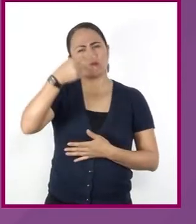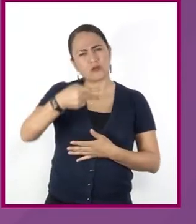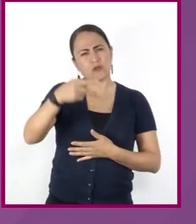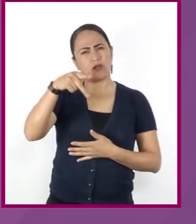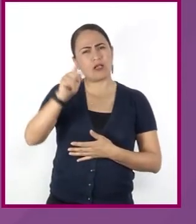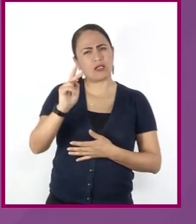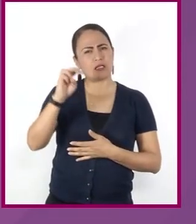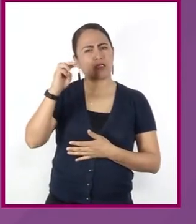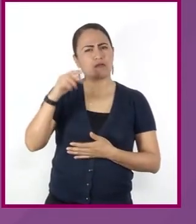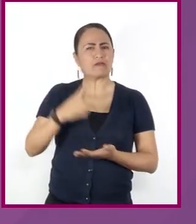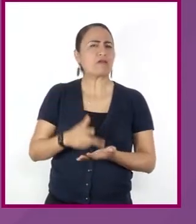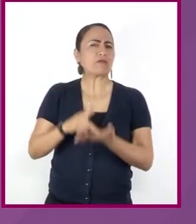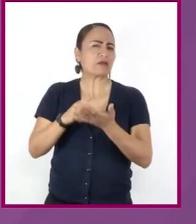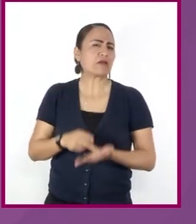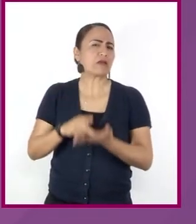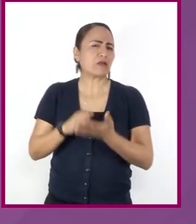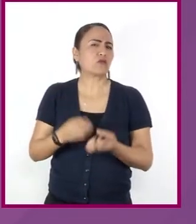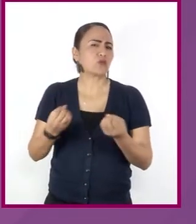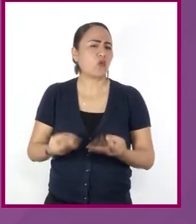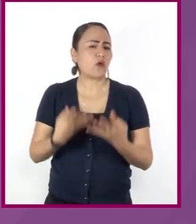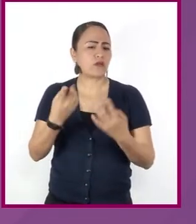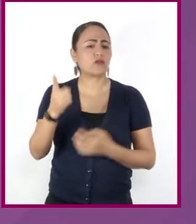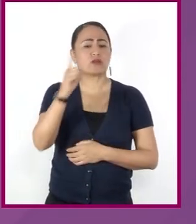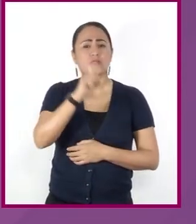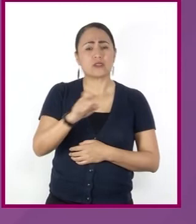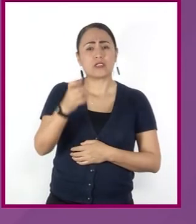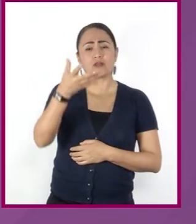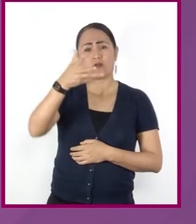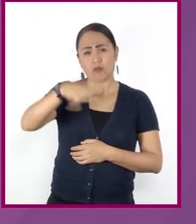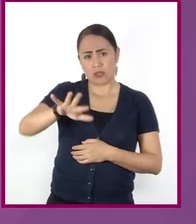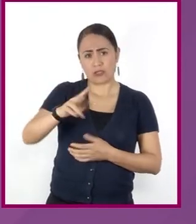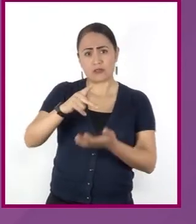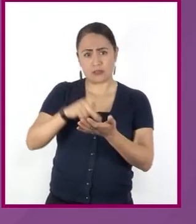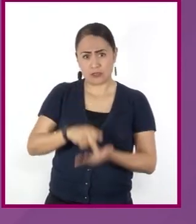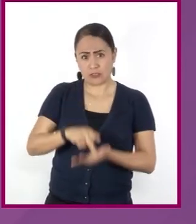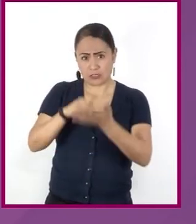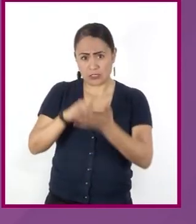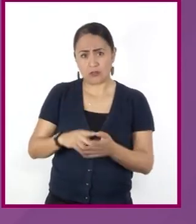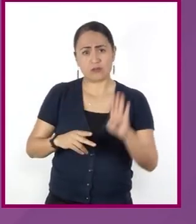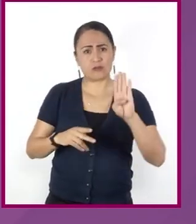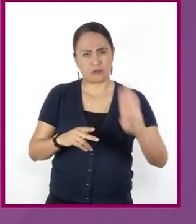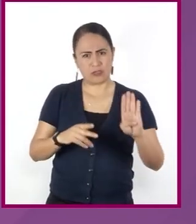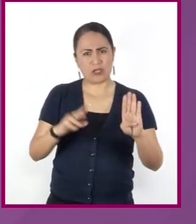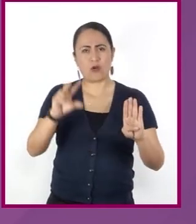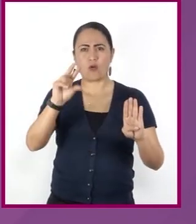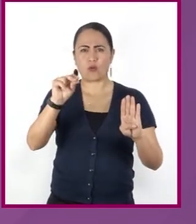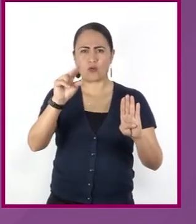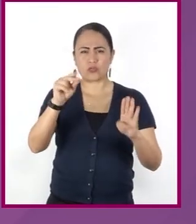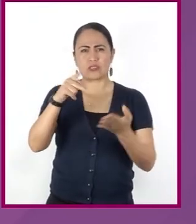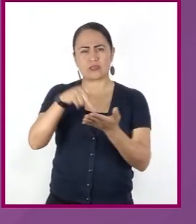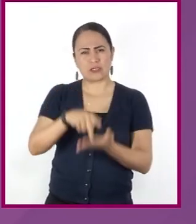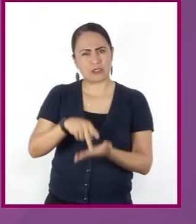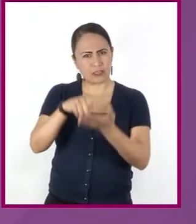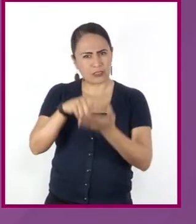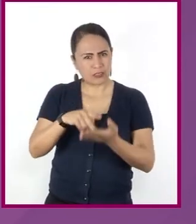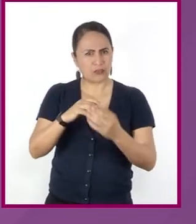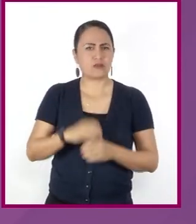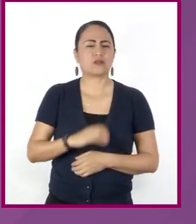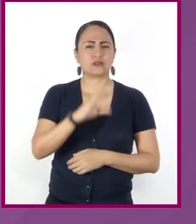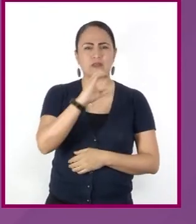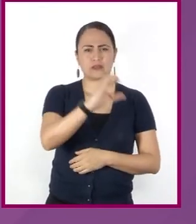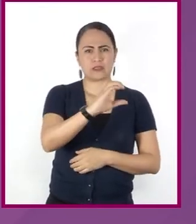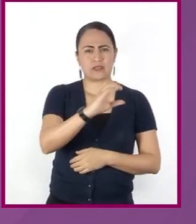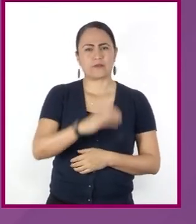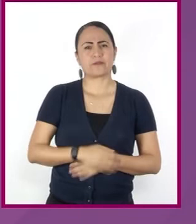equivale? Inciso A, 110 kilogramos. Inciso B, 80 kilogramos. Inciso